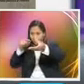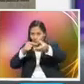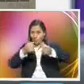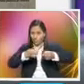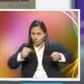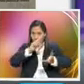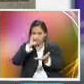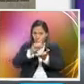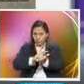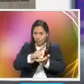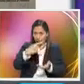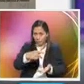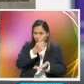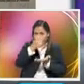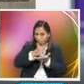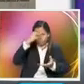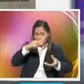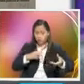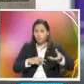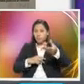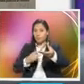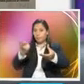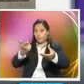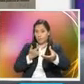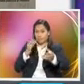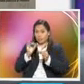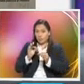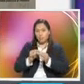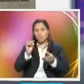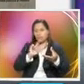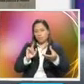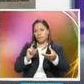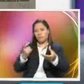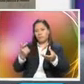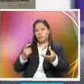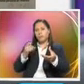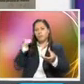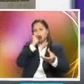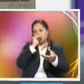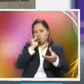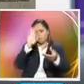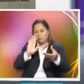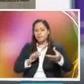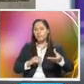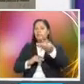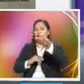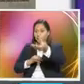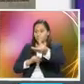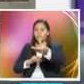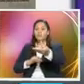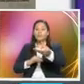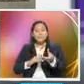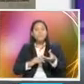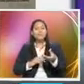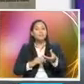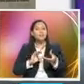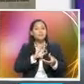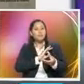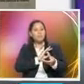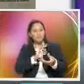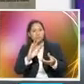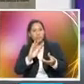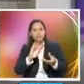de la Ciudad de México, exactamente. Y bueno, la verdad es que creo que podemos abrir algunos espacios para